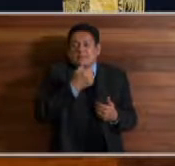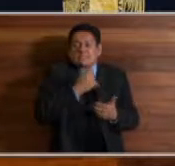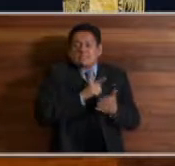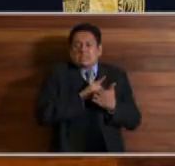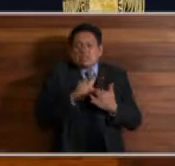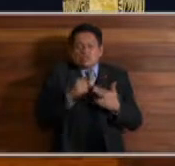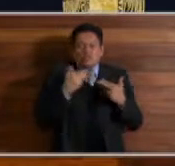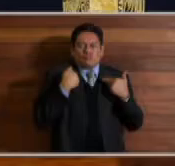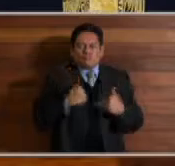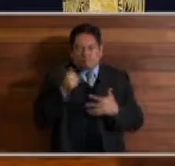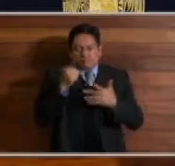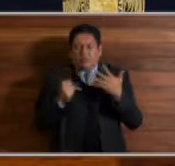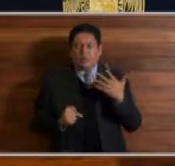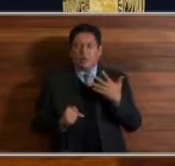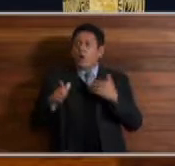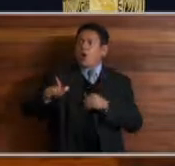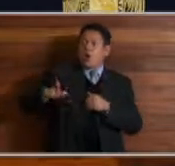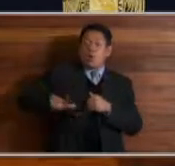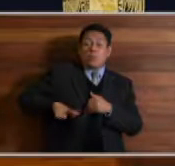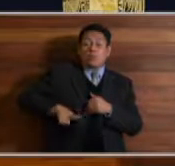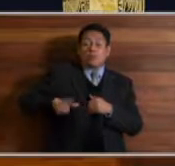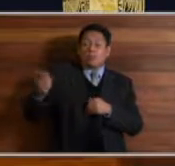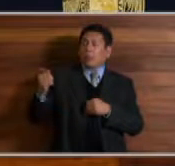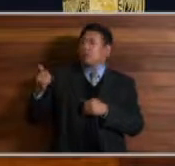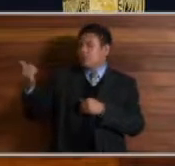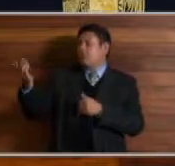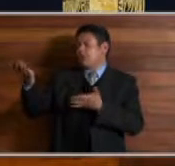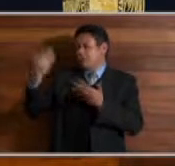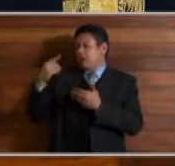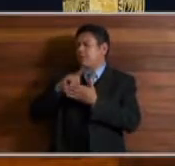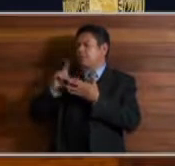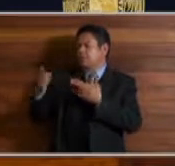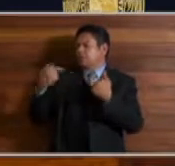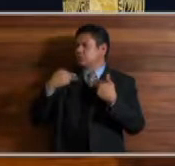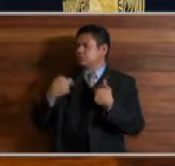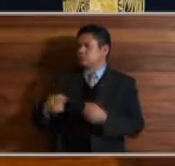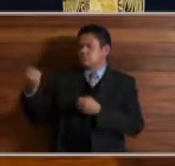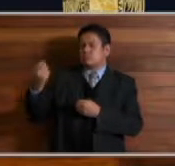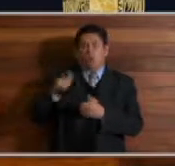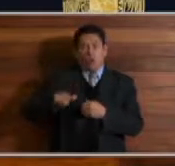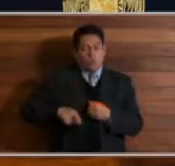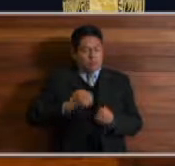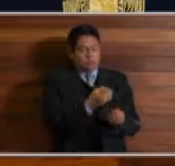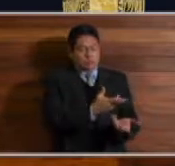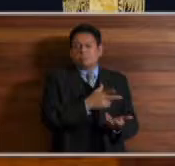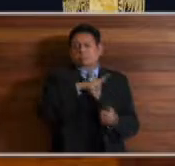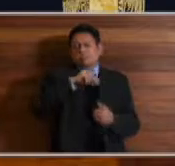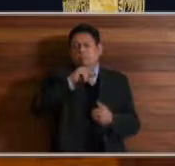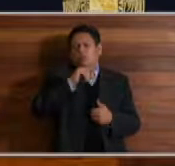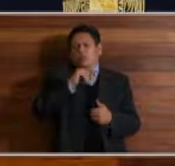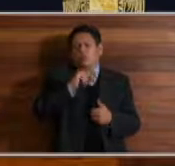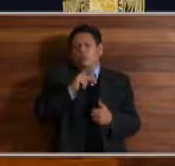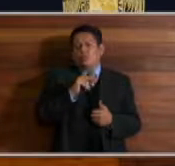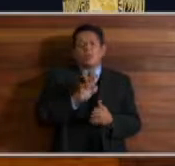a otorgarme estos derechos. Son derechos en la Declaración